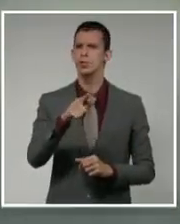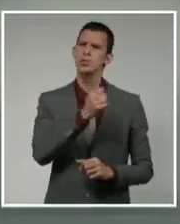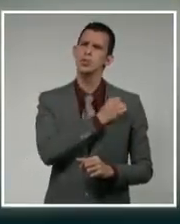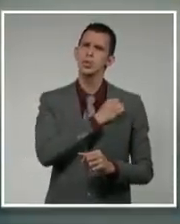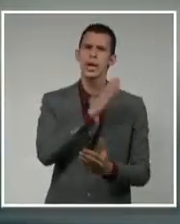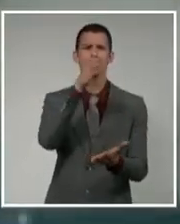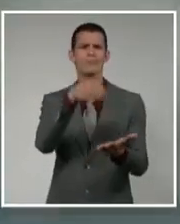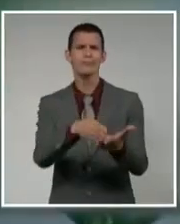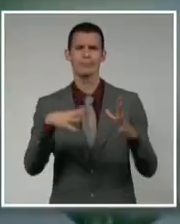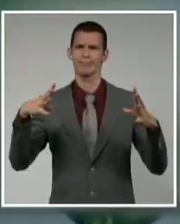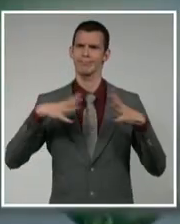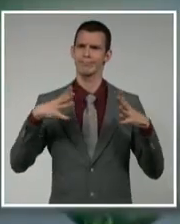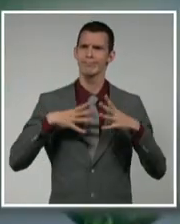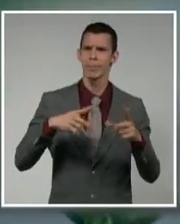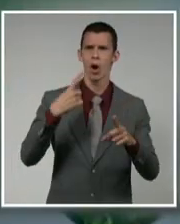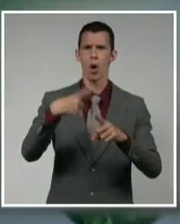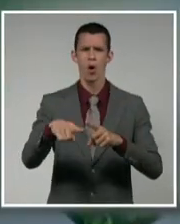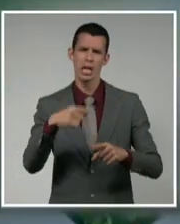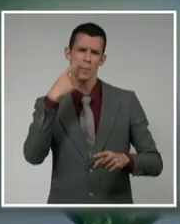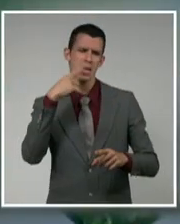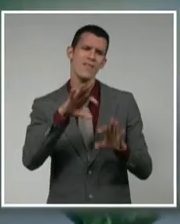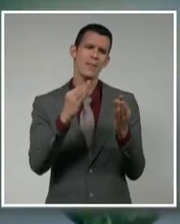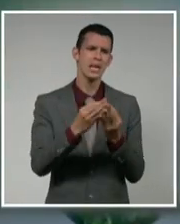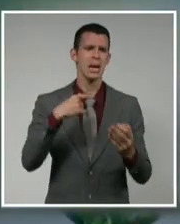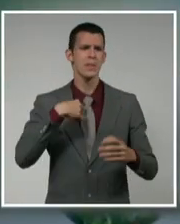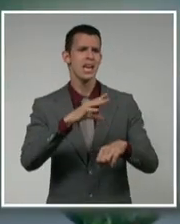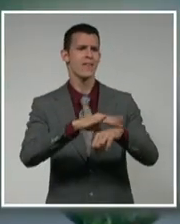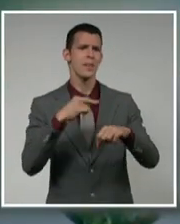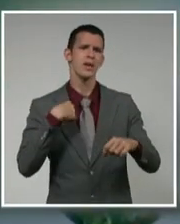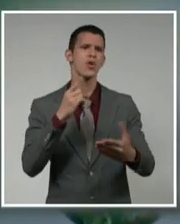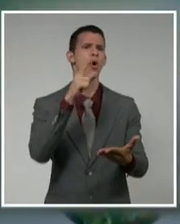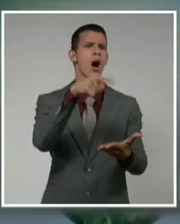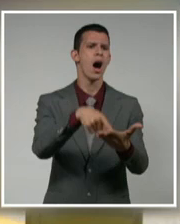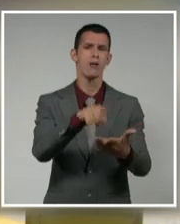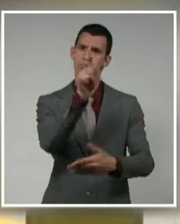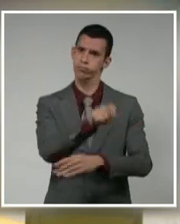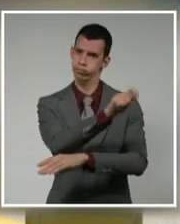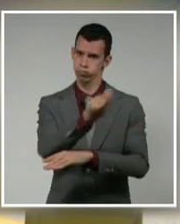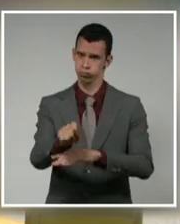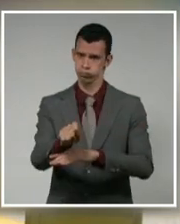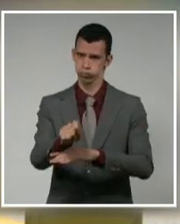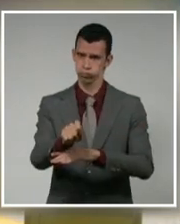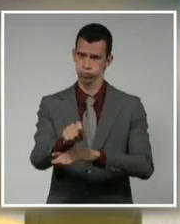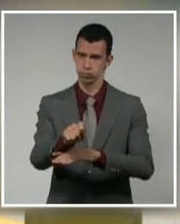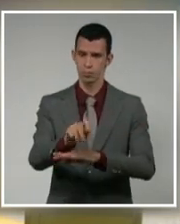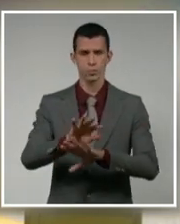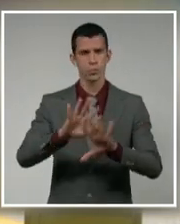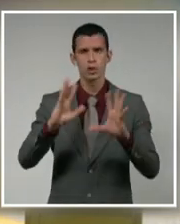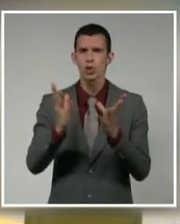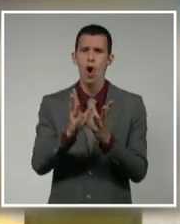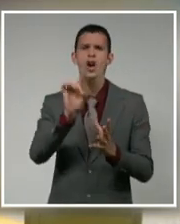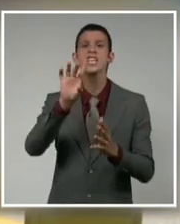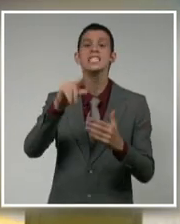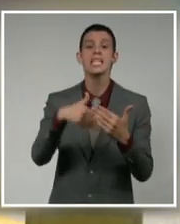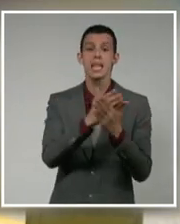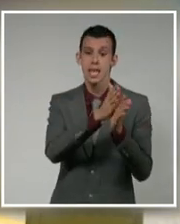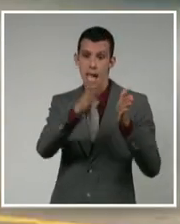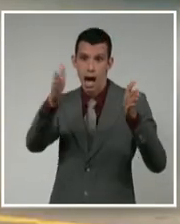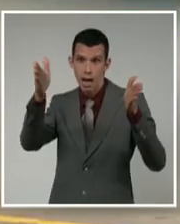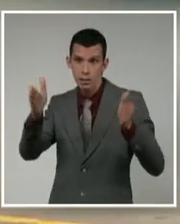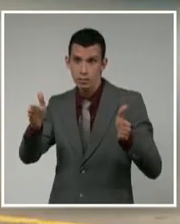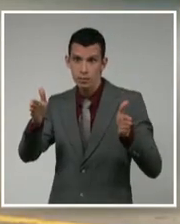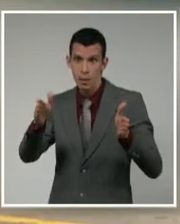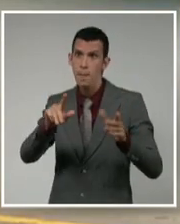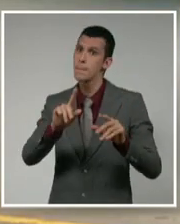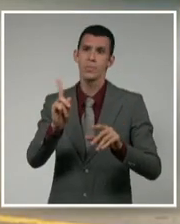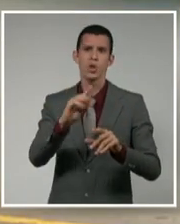otras causas, tanto en la entrada o salida a La Habana. También queda eliminada en 15 días la salida de la